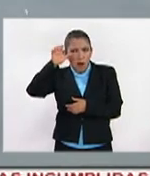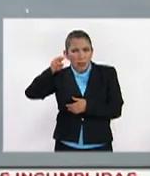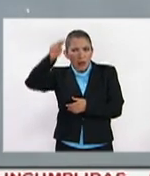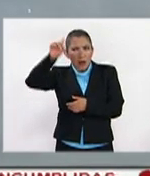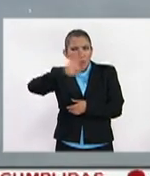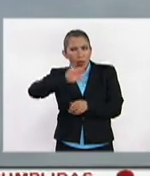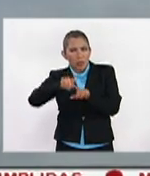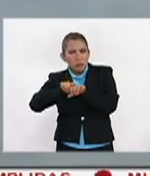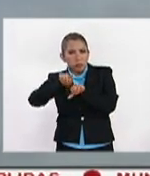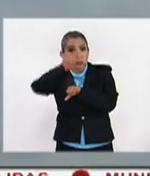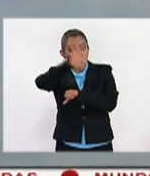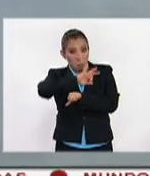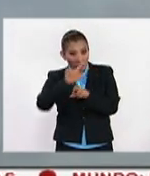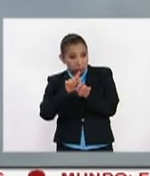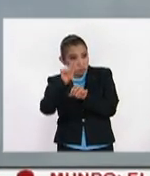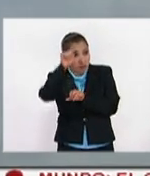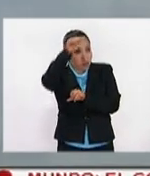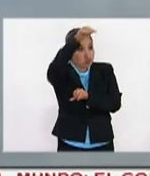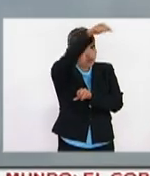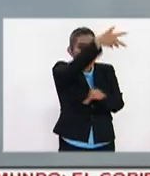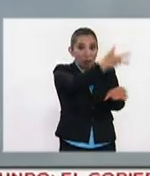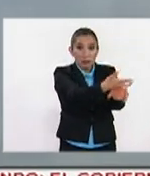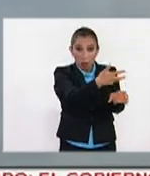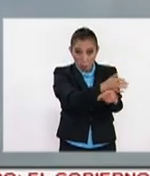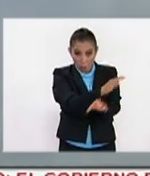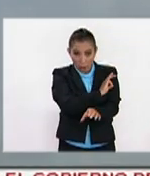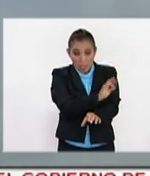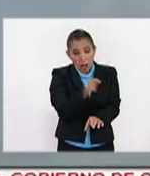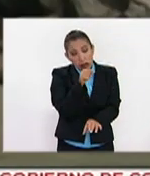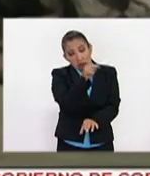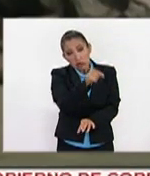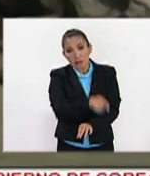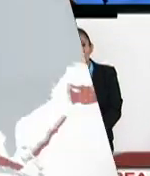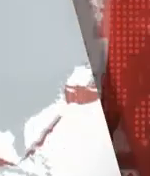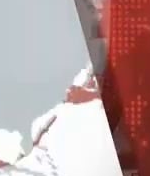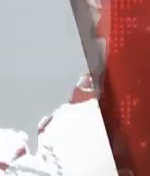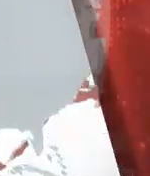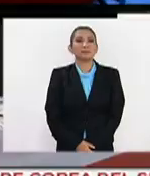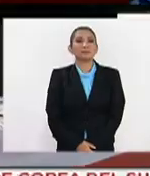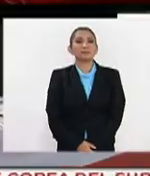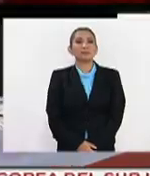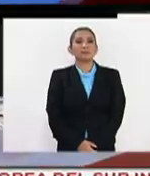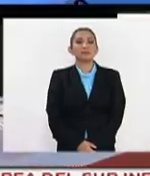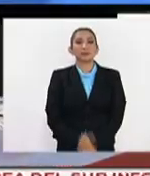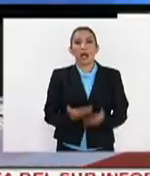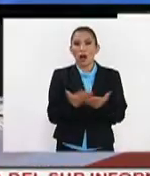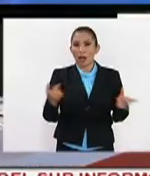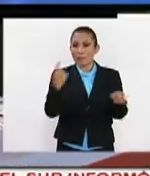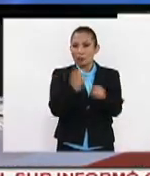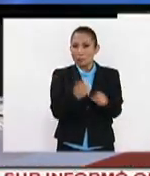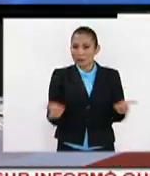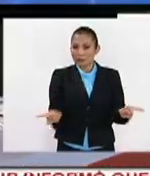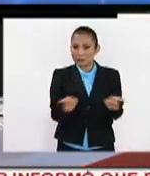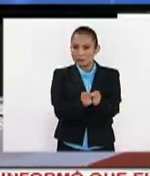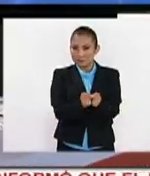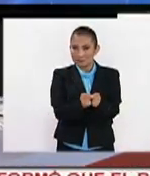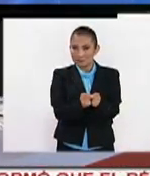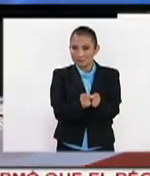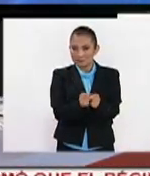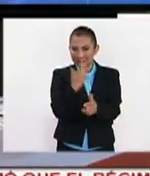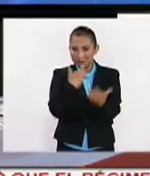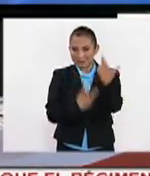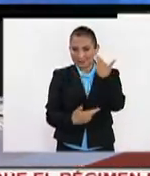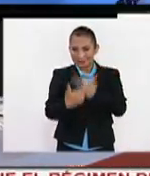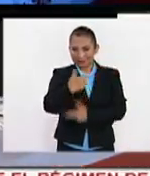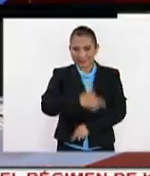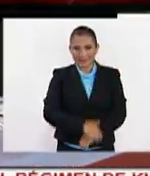podrá lanzar misiles capaces de llegar al territorio de los Estados Unidos. Vamos a nuestro primer resumen.